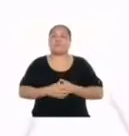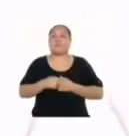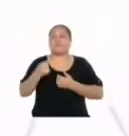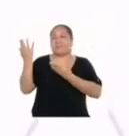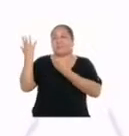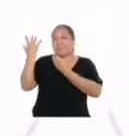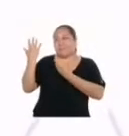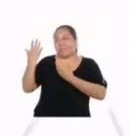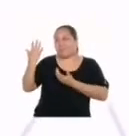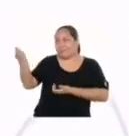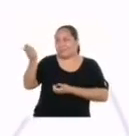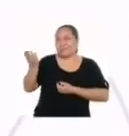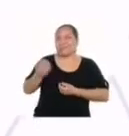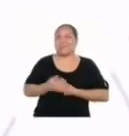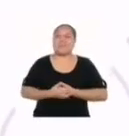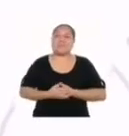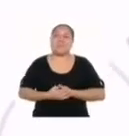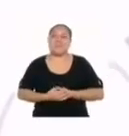las esperamos.